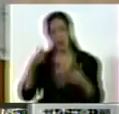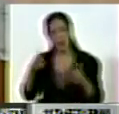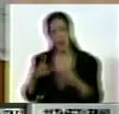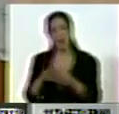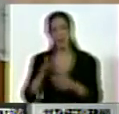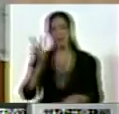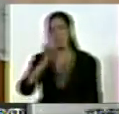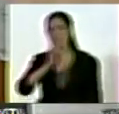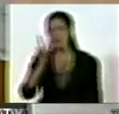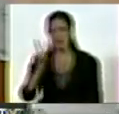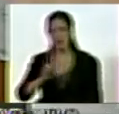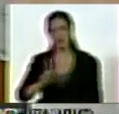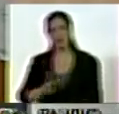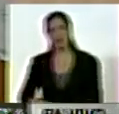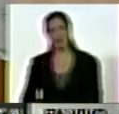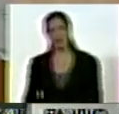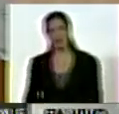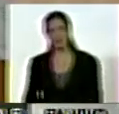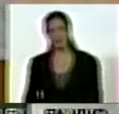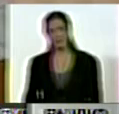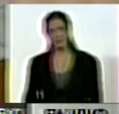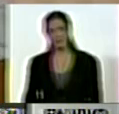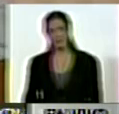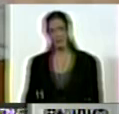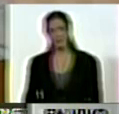República Bolivariana de Venezuela.